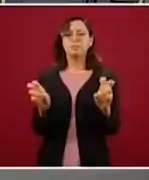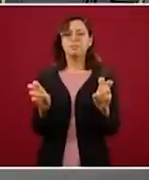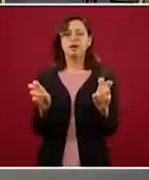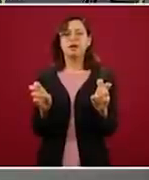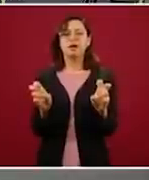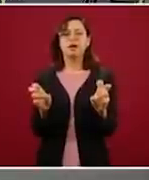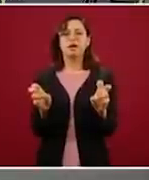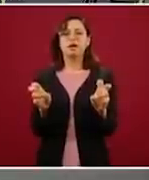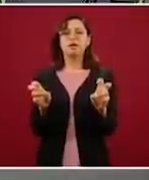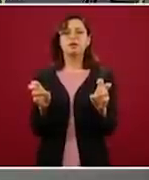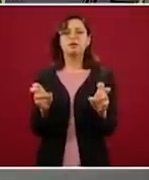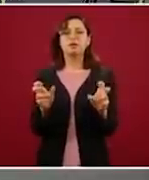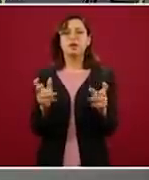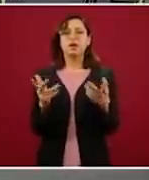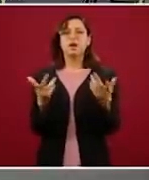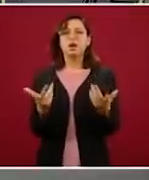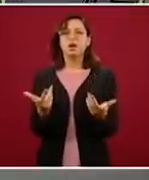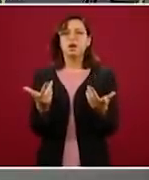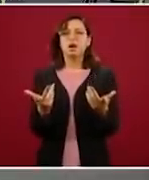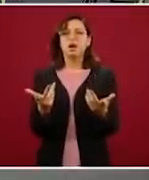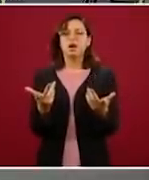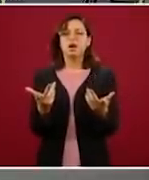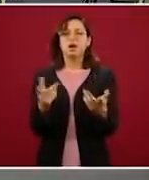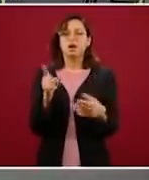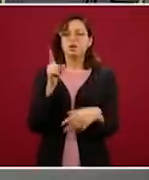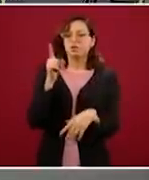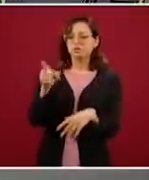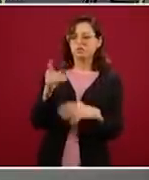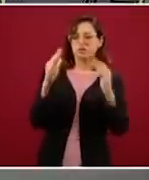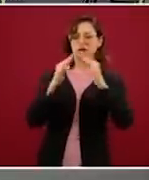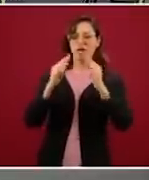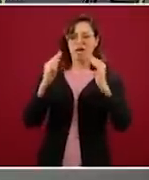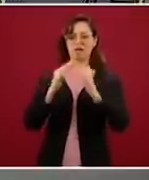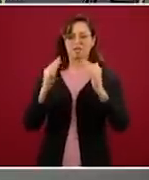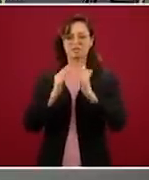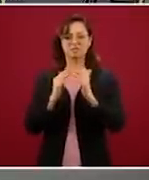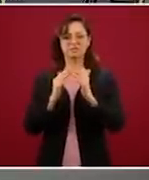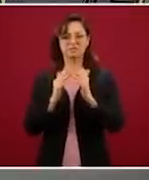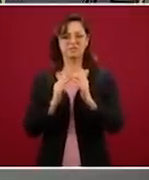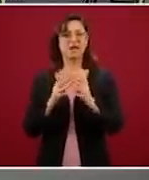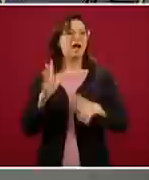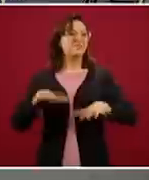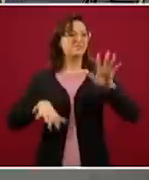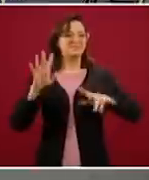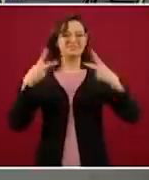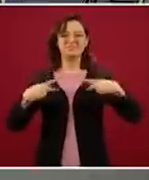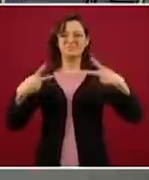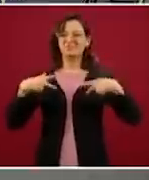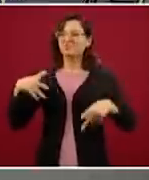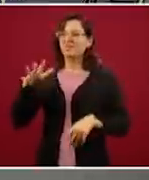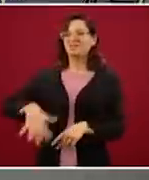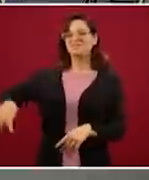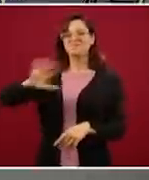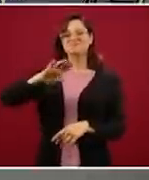de cómo en un domicilio, porque la gente esto no